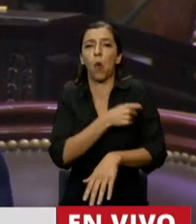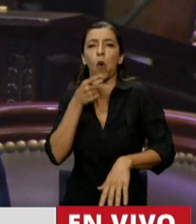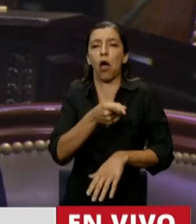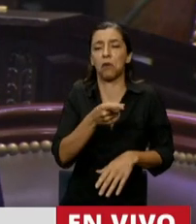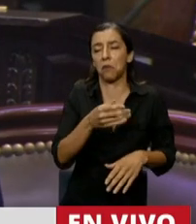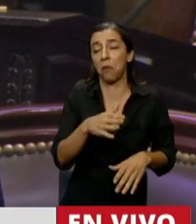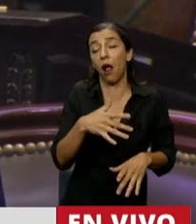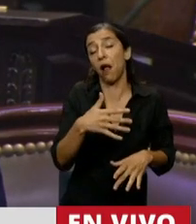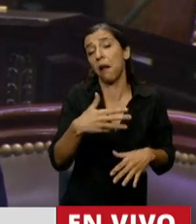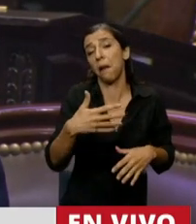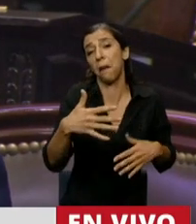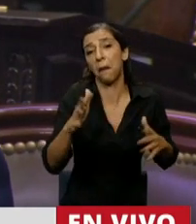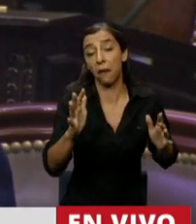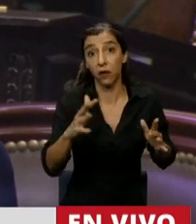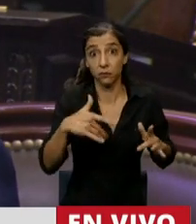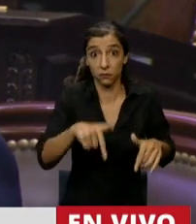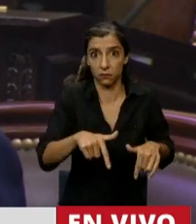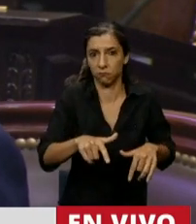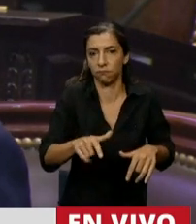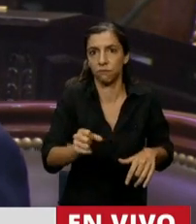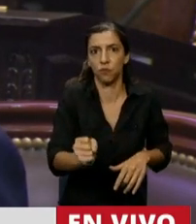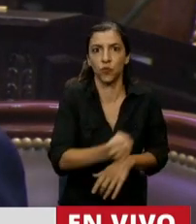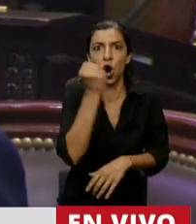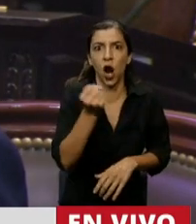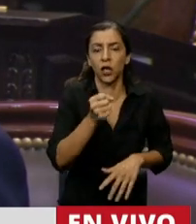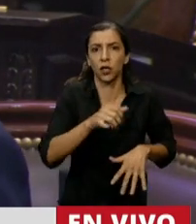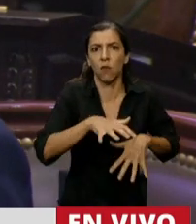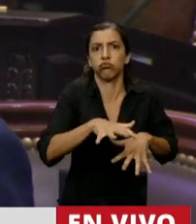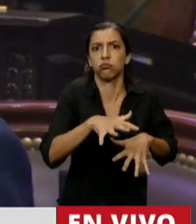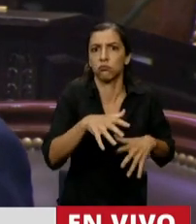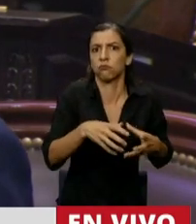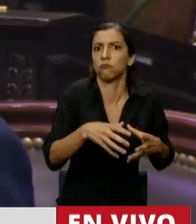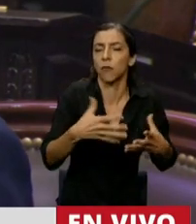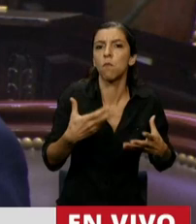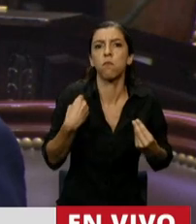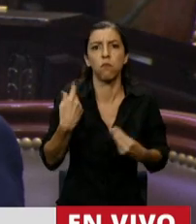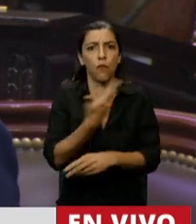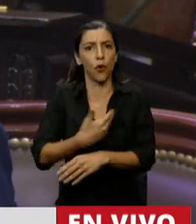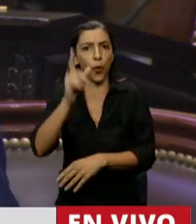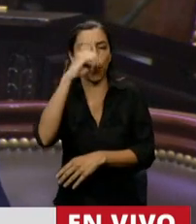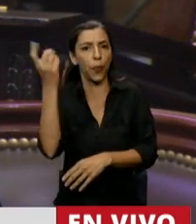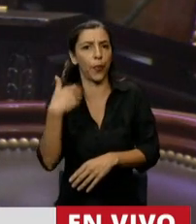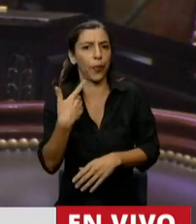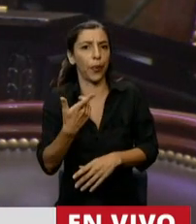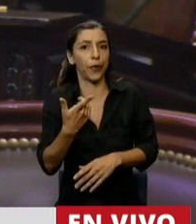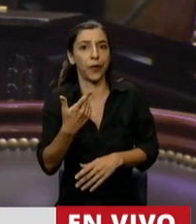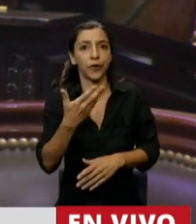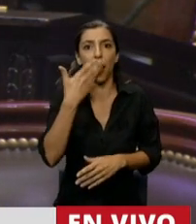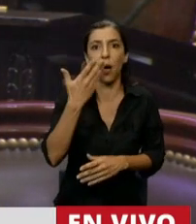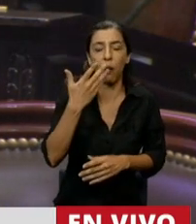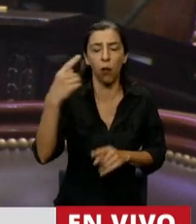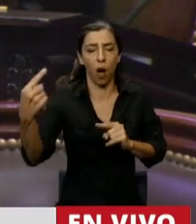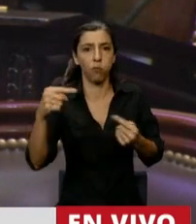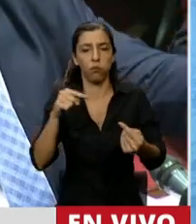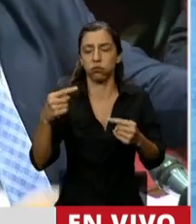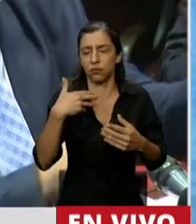estas inconsistencias que el Gobierno Nacional ha generado, empezó a engrosar sus filas